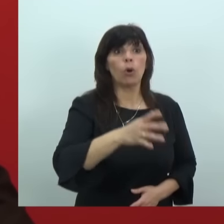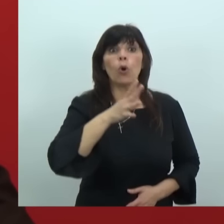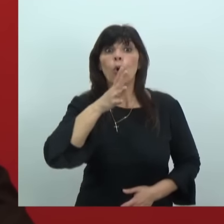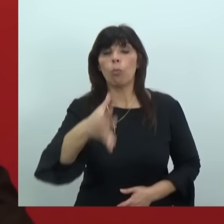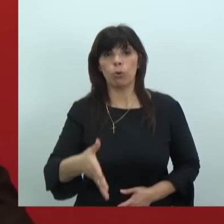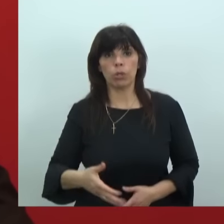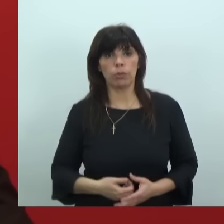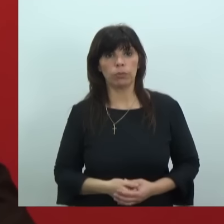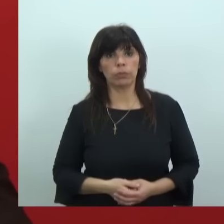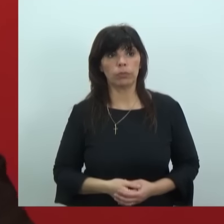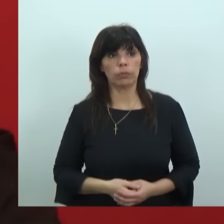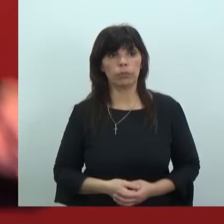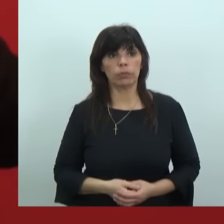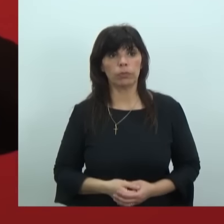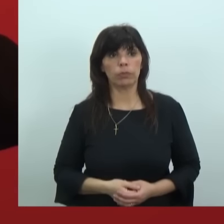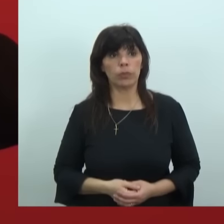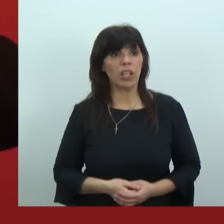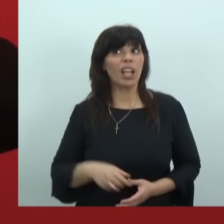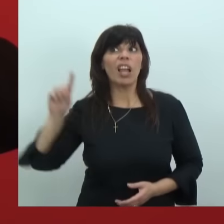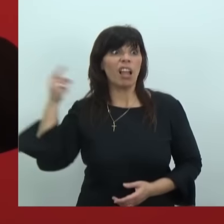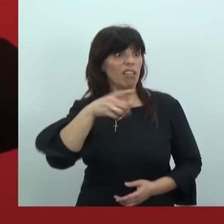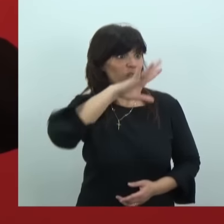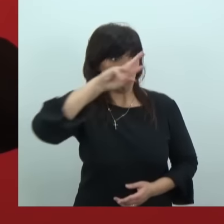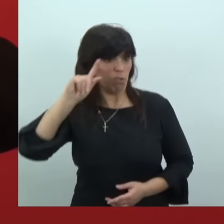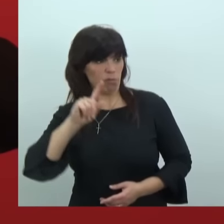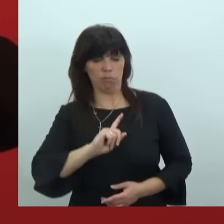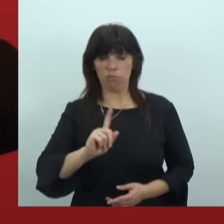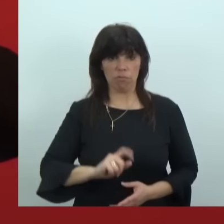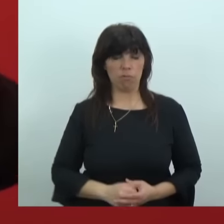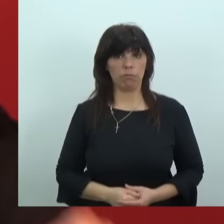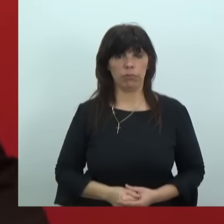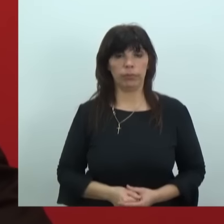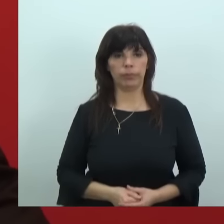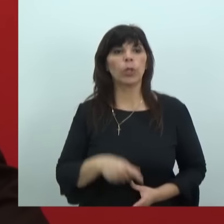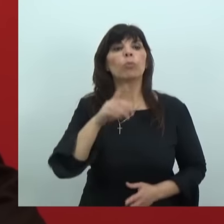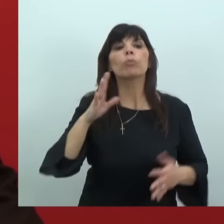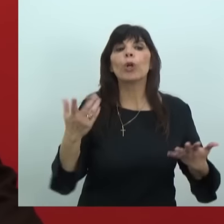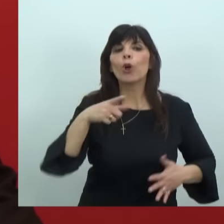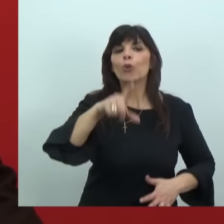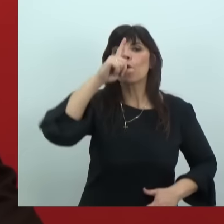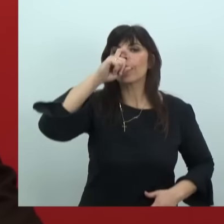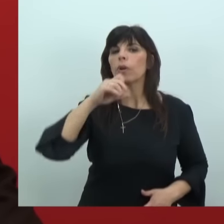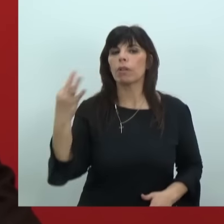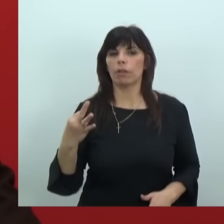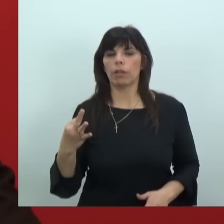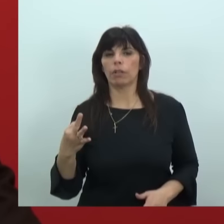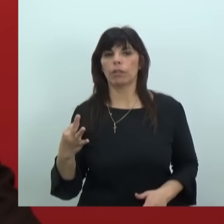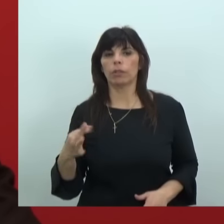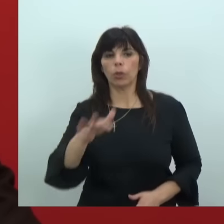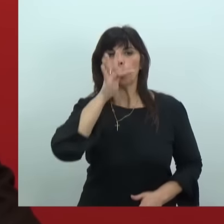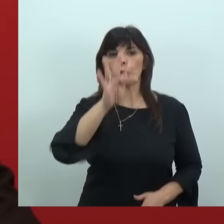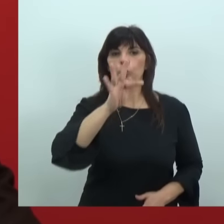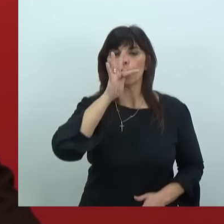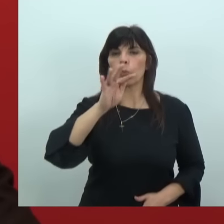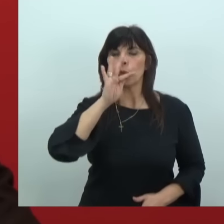Él no se ha olvidado de ti. Por eso, acuérdate que todas las promesas